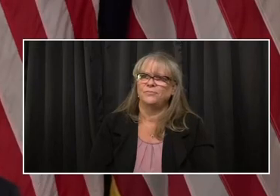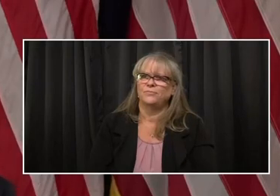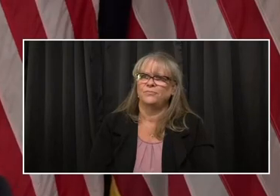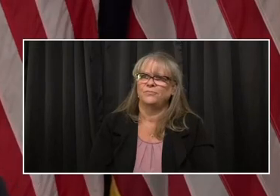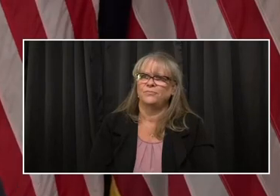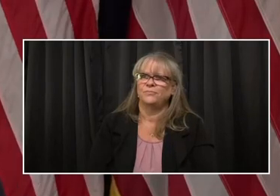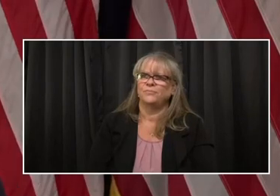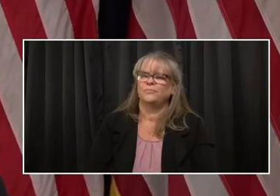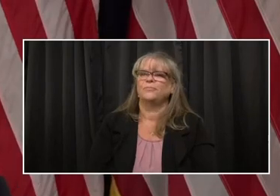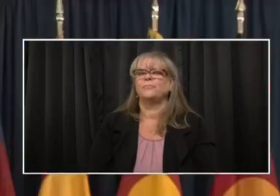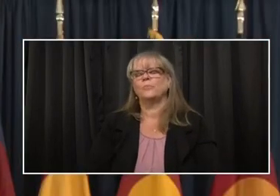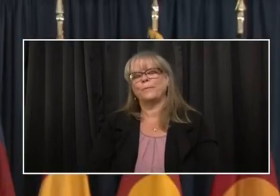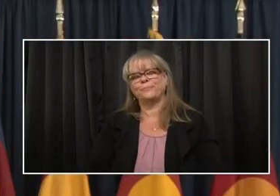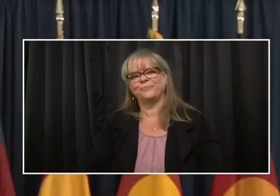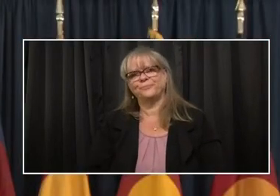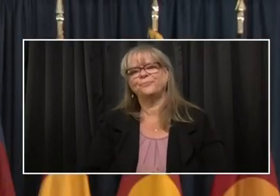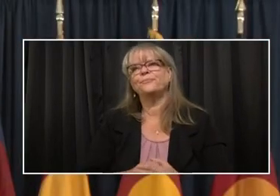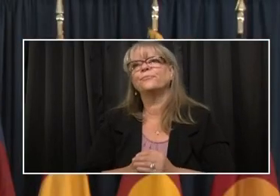vez, por favor.